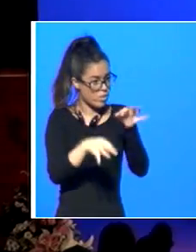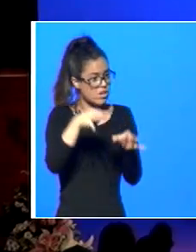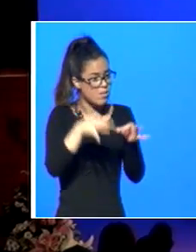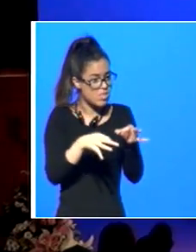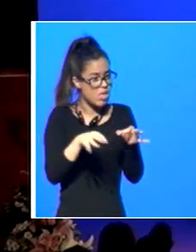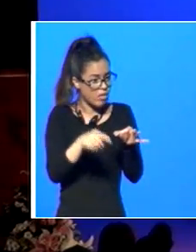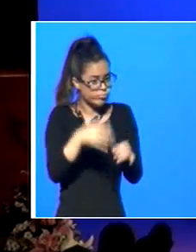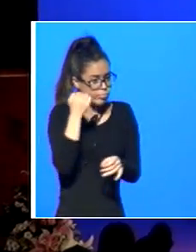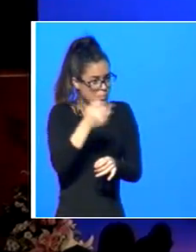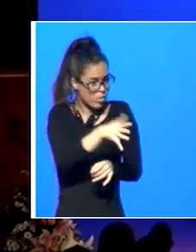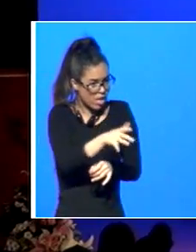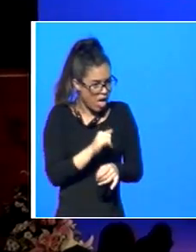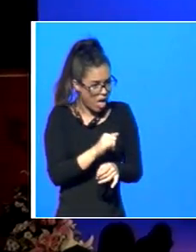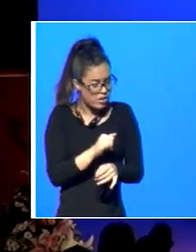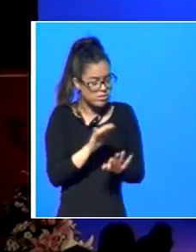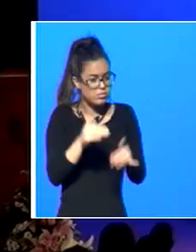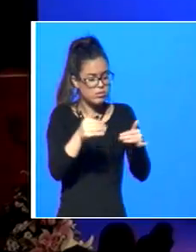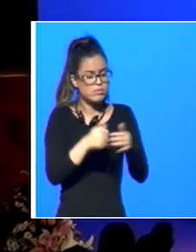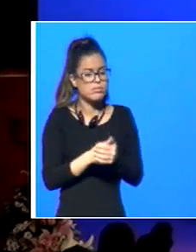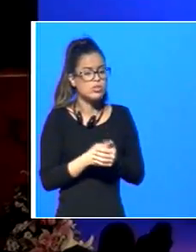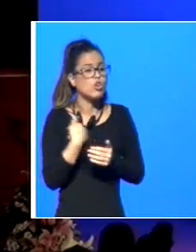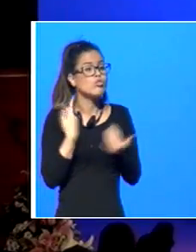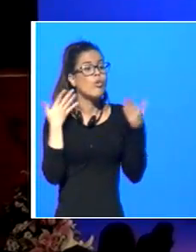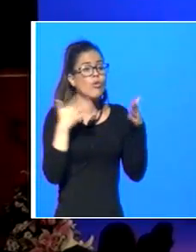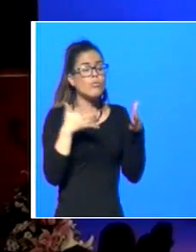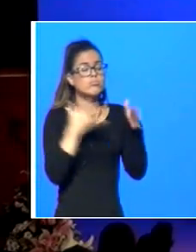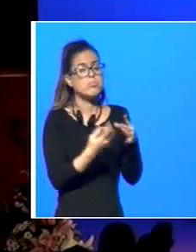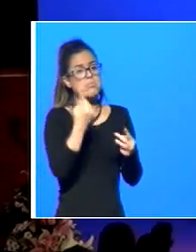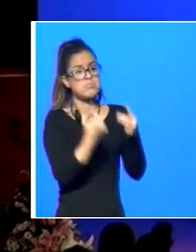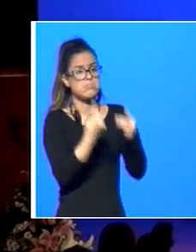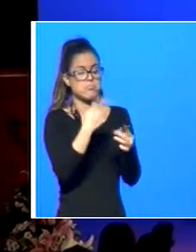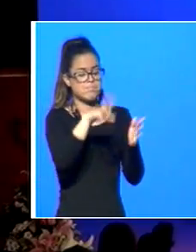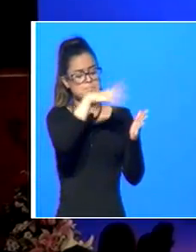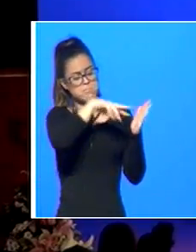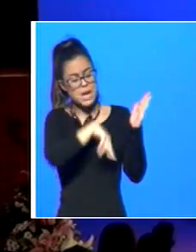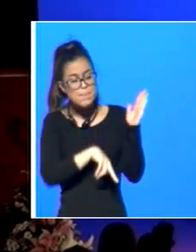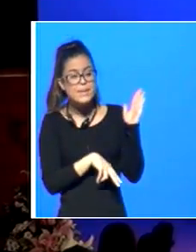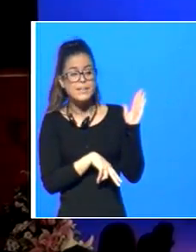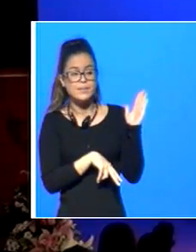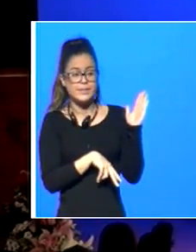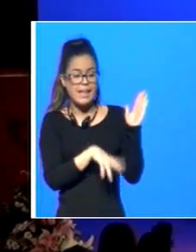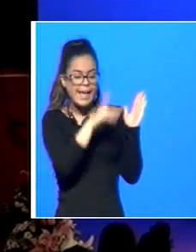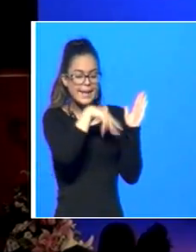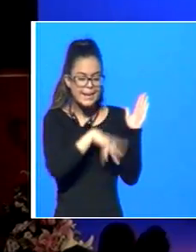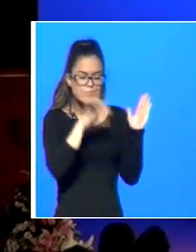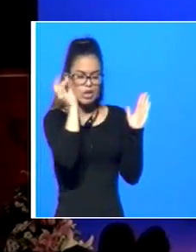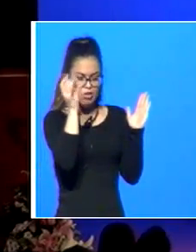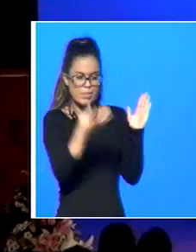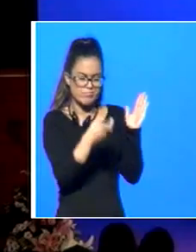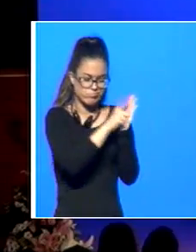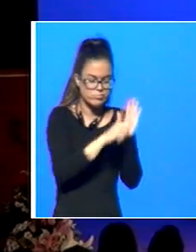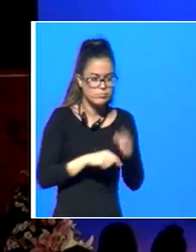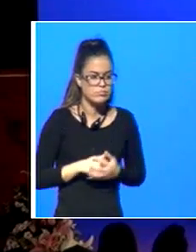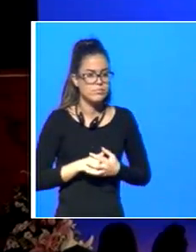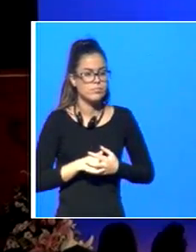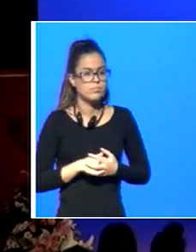instrumento jurídicamente vinculante. Entonces, yo recomiendo que de vez en cuando la miremos y leamos la convención. Bueno, eso